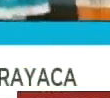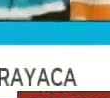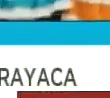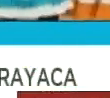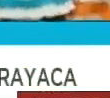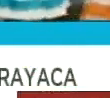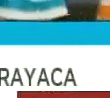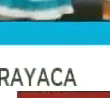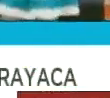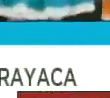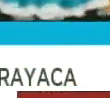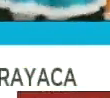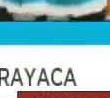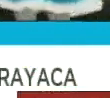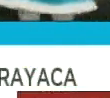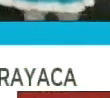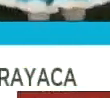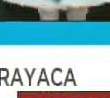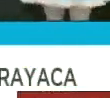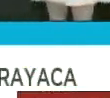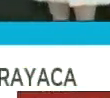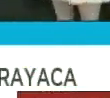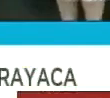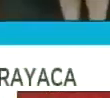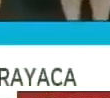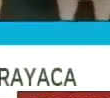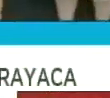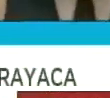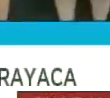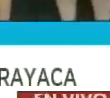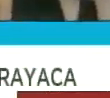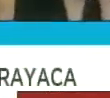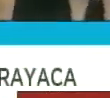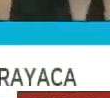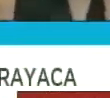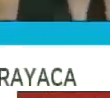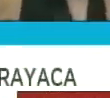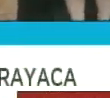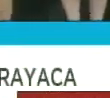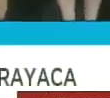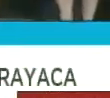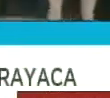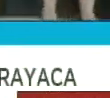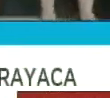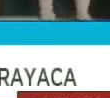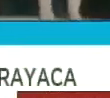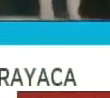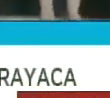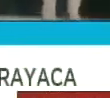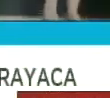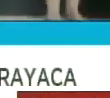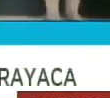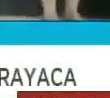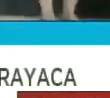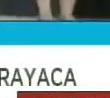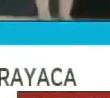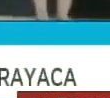paso y toda la gente quiere bailar. Abren su paso y toda la gente quiere